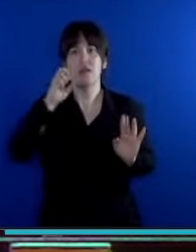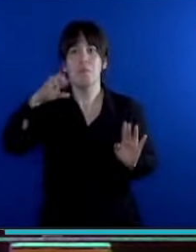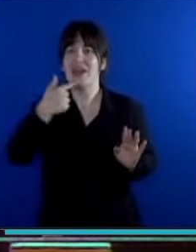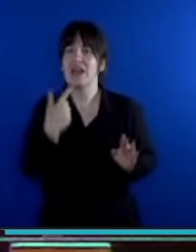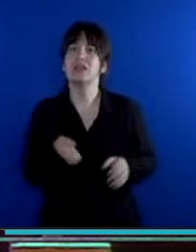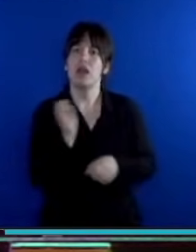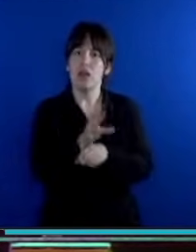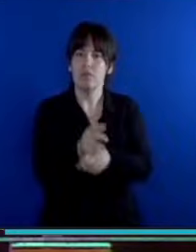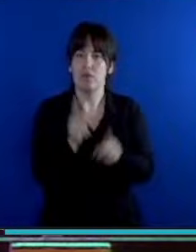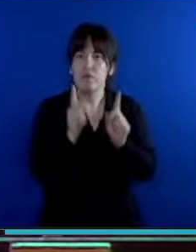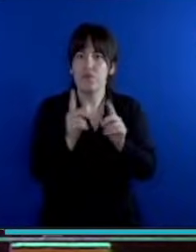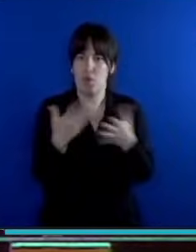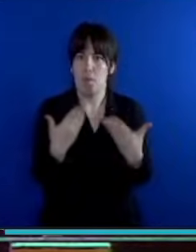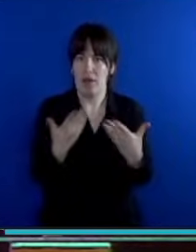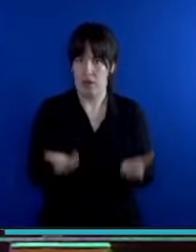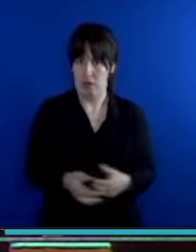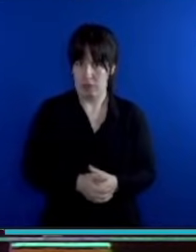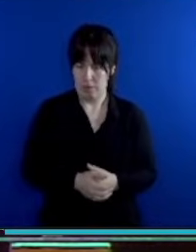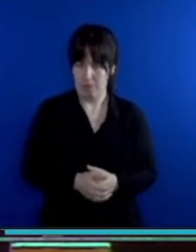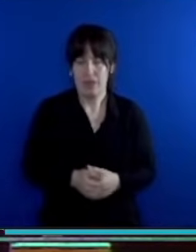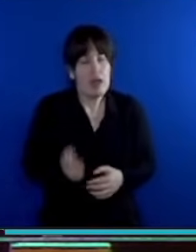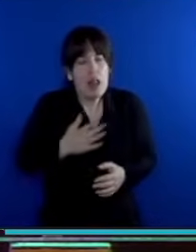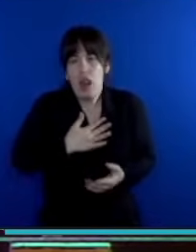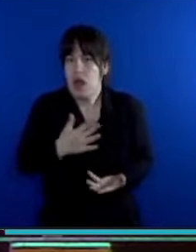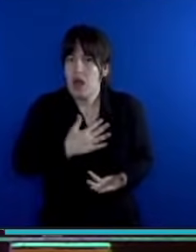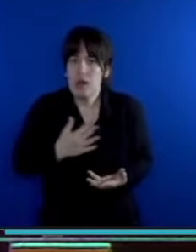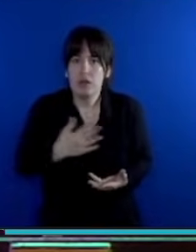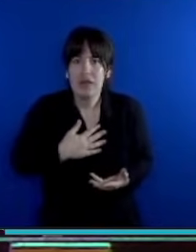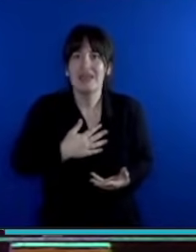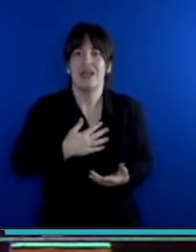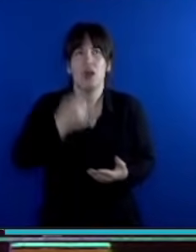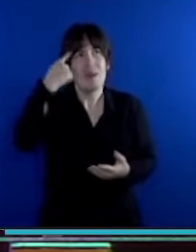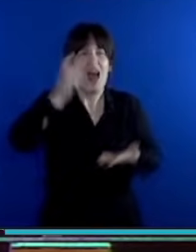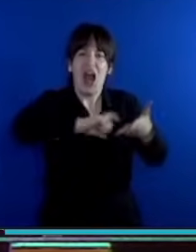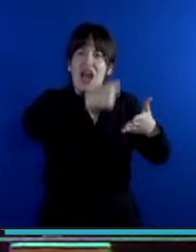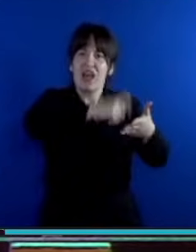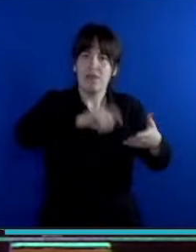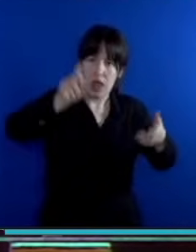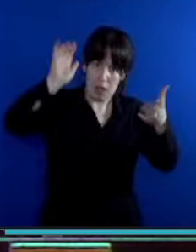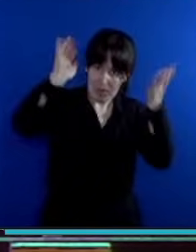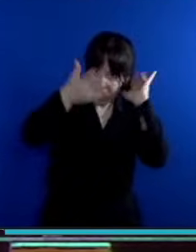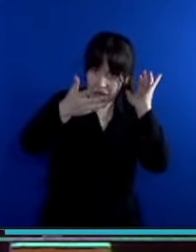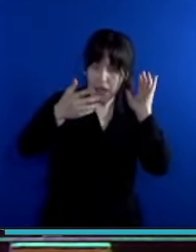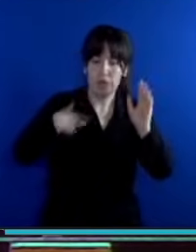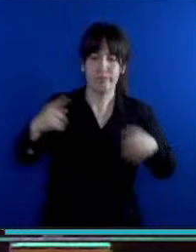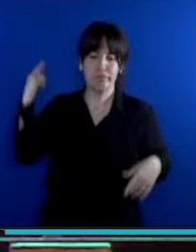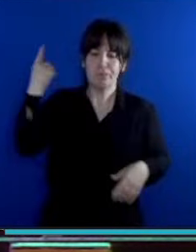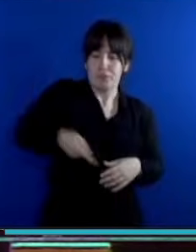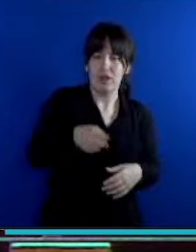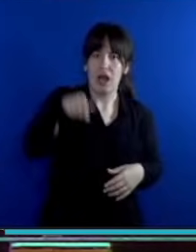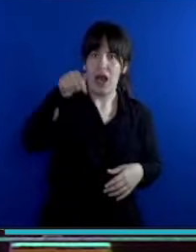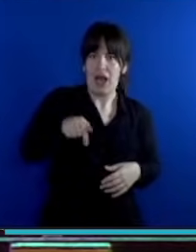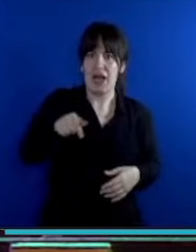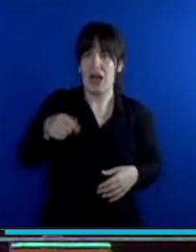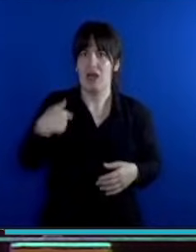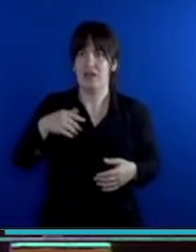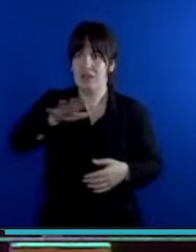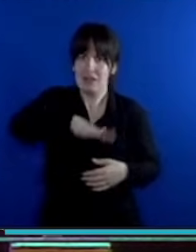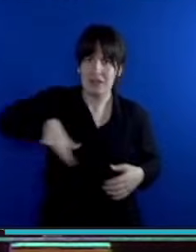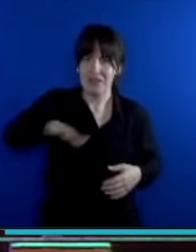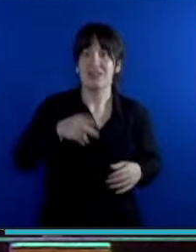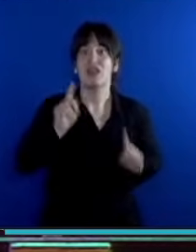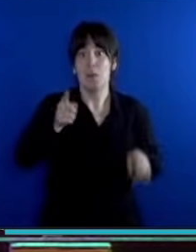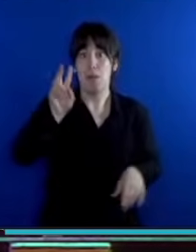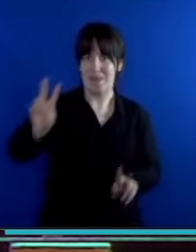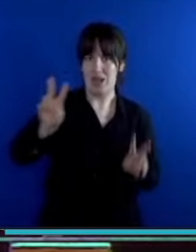Es lamentable que la agenda de Milei se haya impuesto de esta manera en esta legislatura y en el sector del